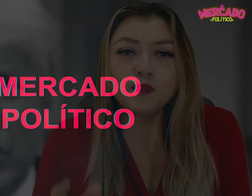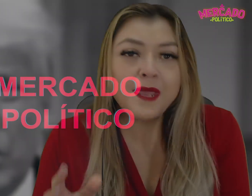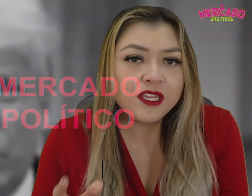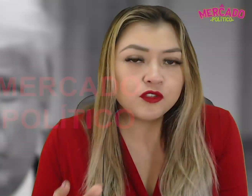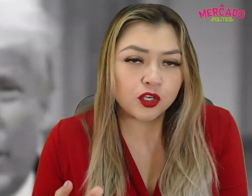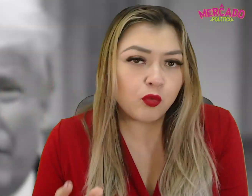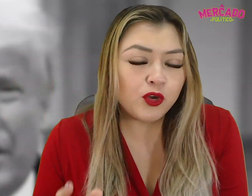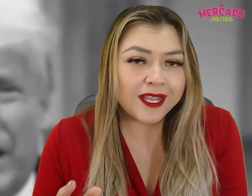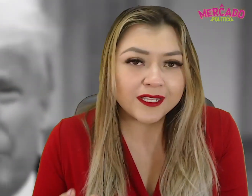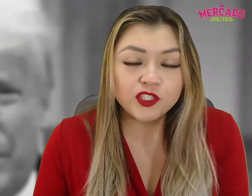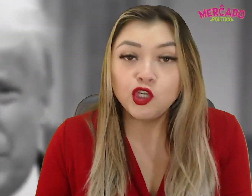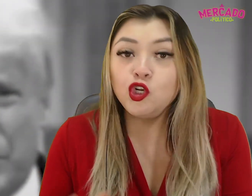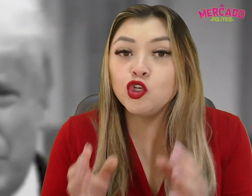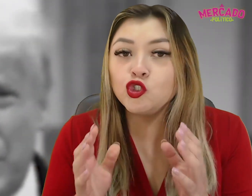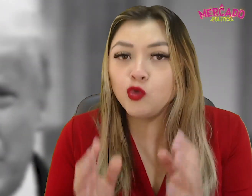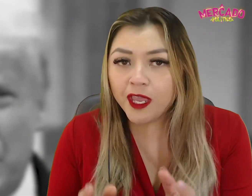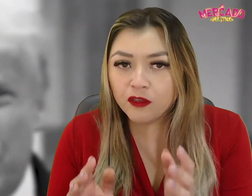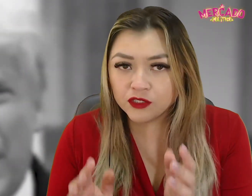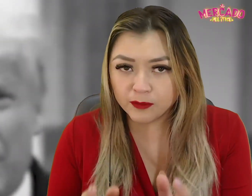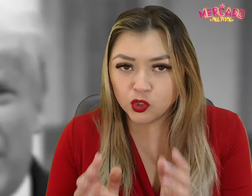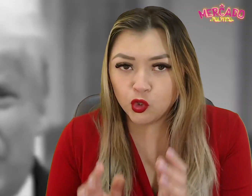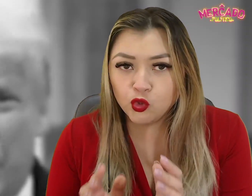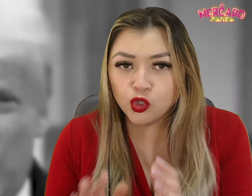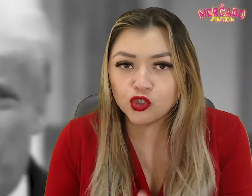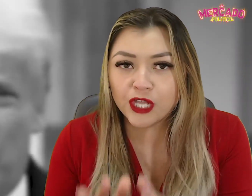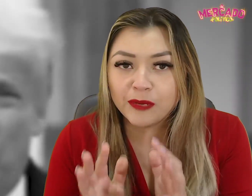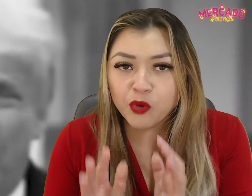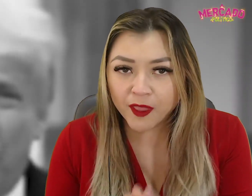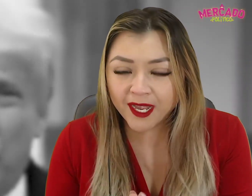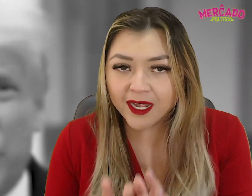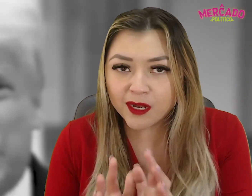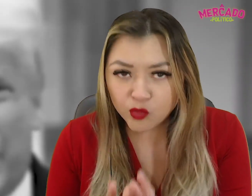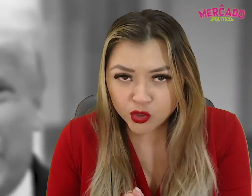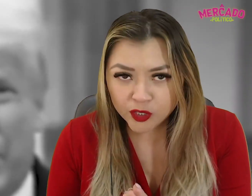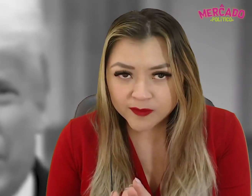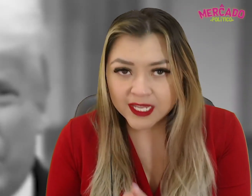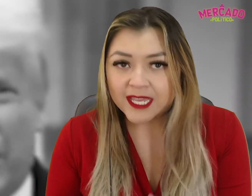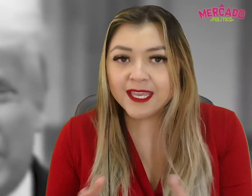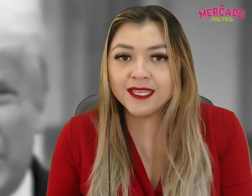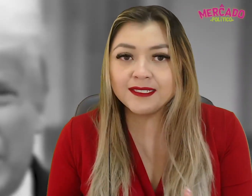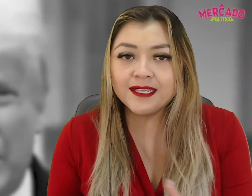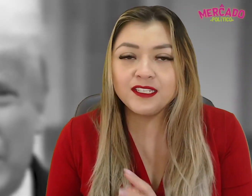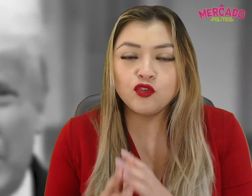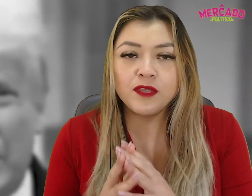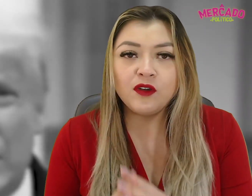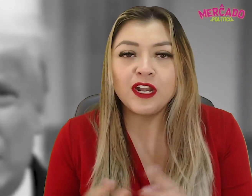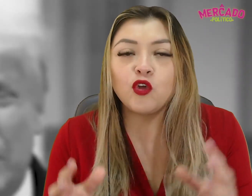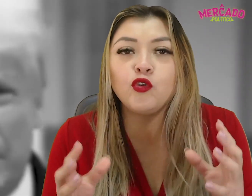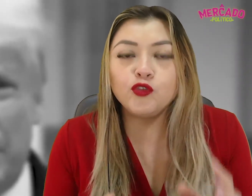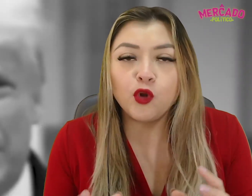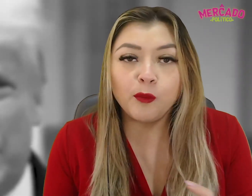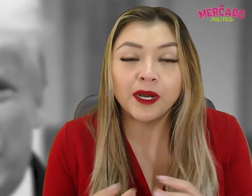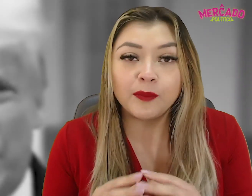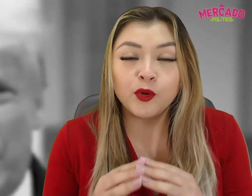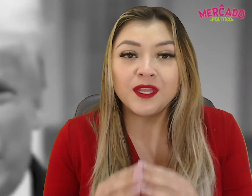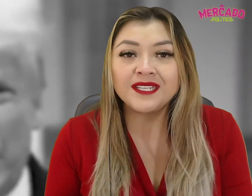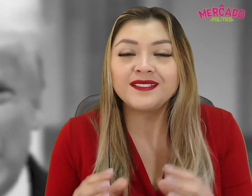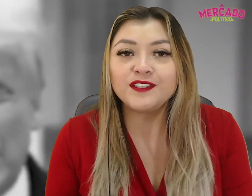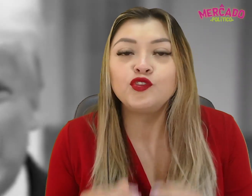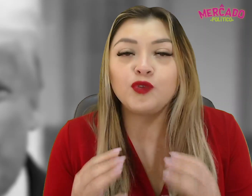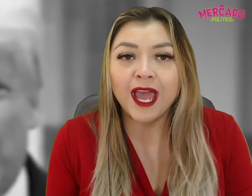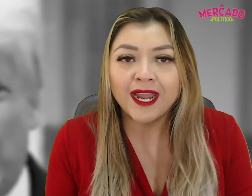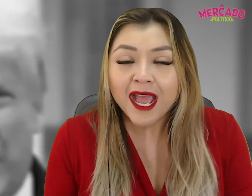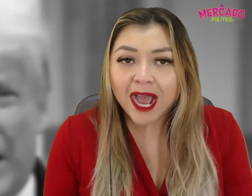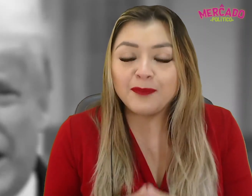¿Son los medios de comunicación los dueños absolutos del poder en el mundo? Y es que si tuvieron el control para